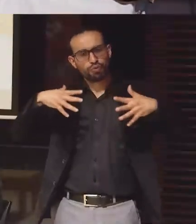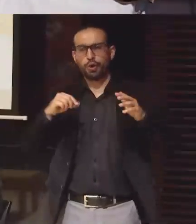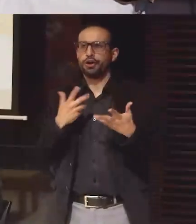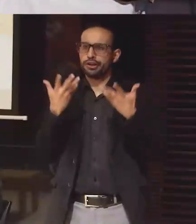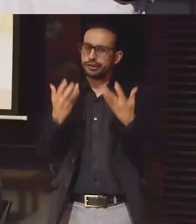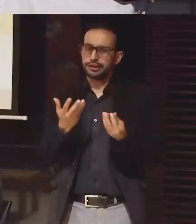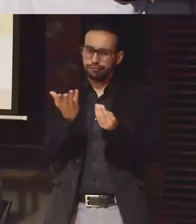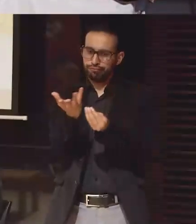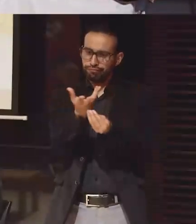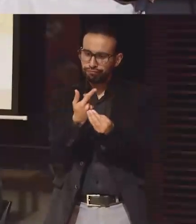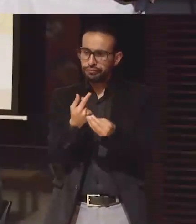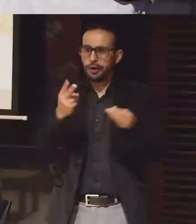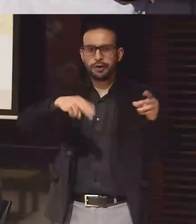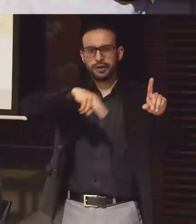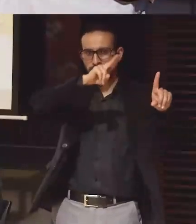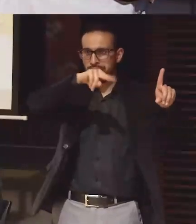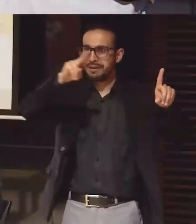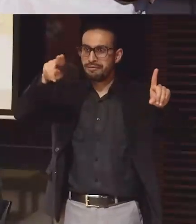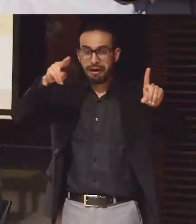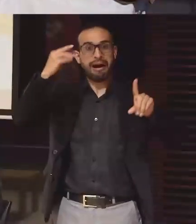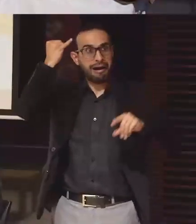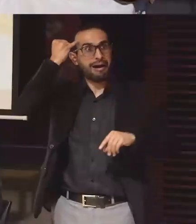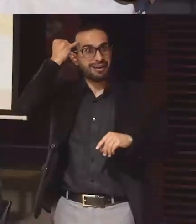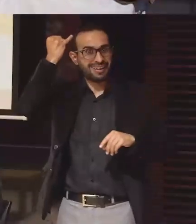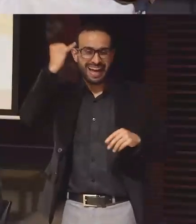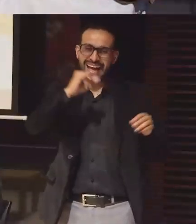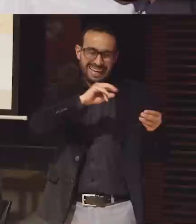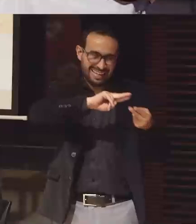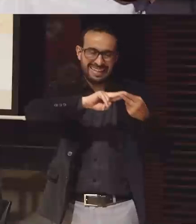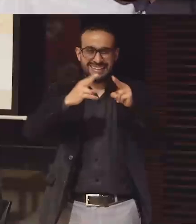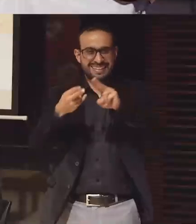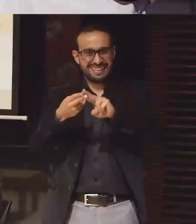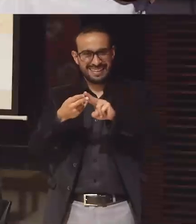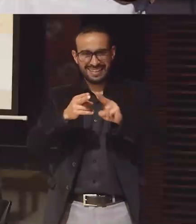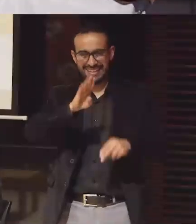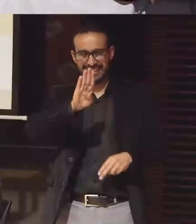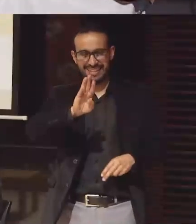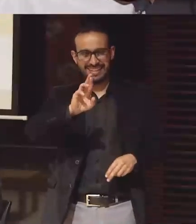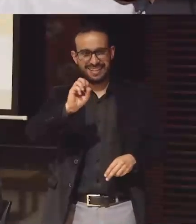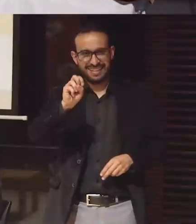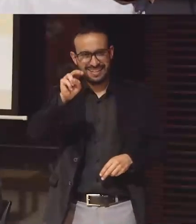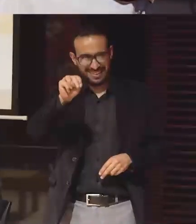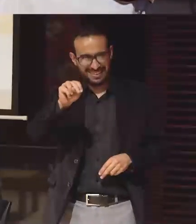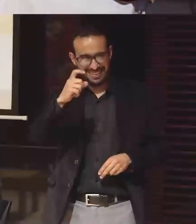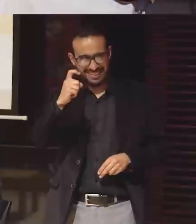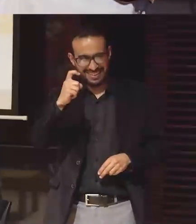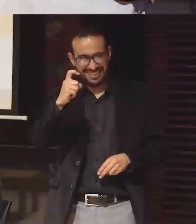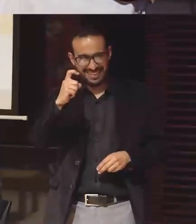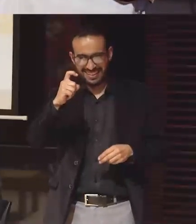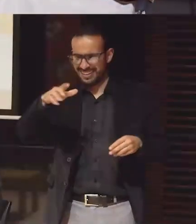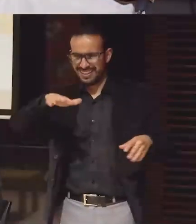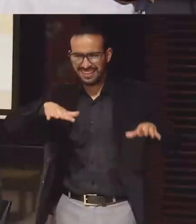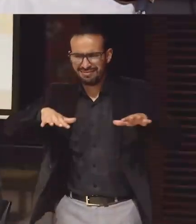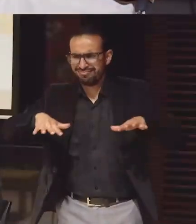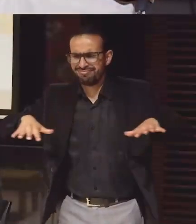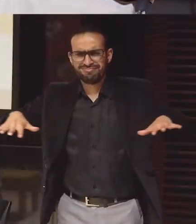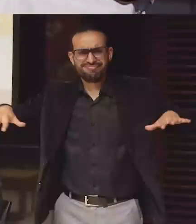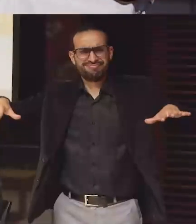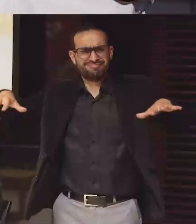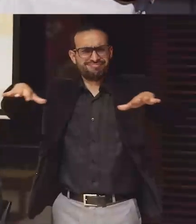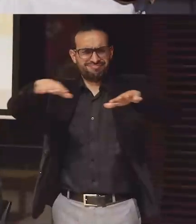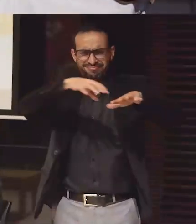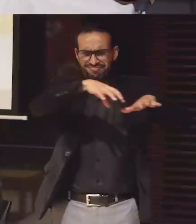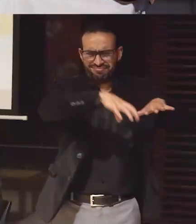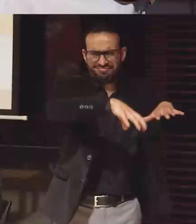la primera etapa. Y ocurre que en el Bronx Distrito Creativo, que no es solamente el Bronx que maneja la fuga, sino que es todo un entorno y un desarrollo del